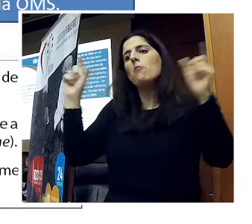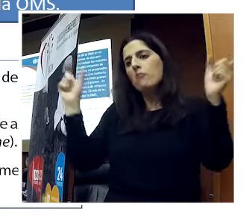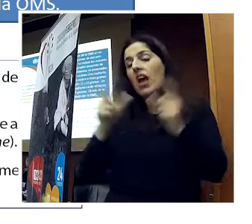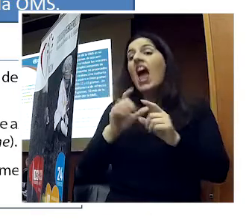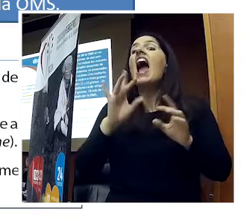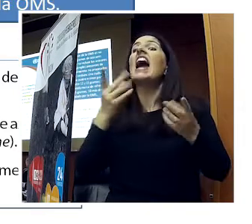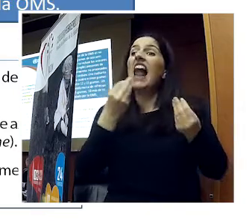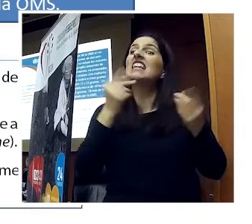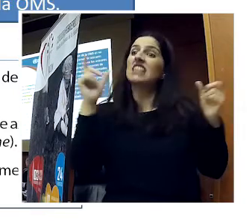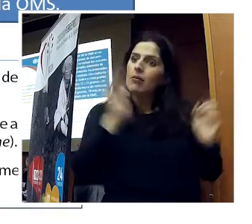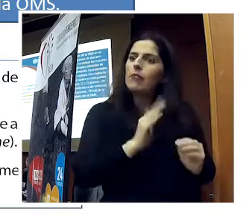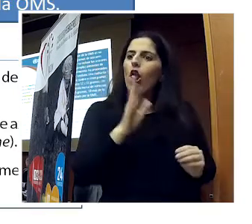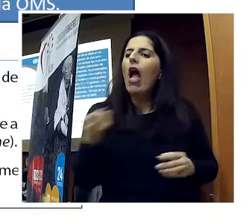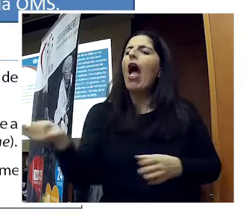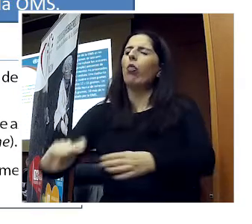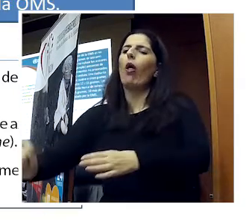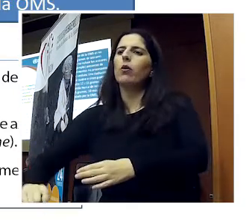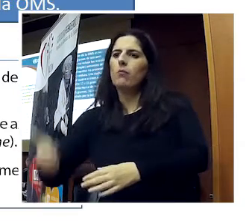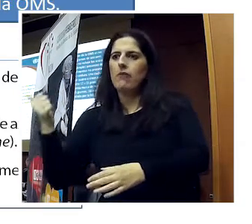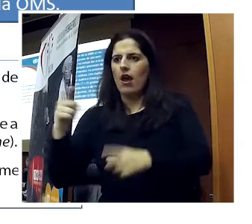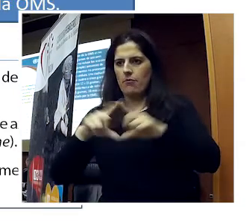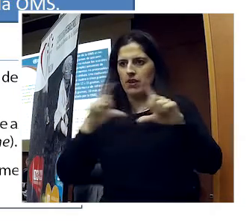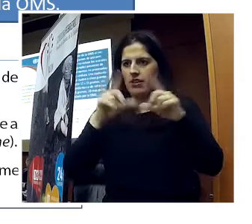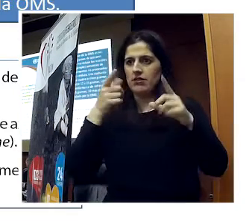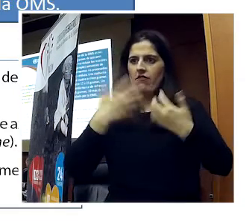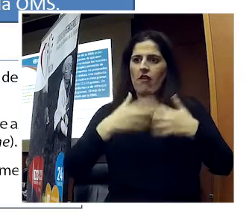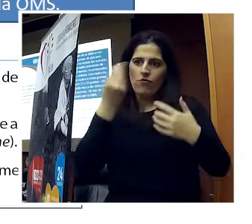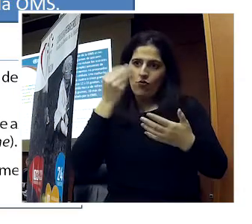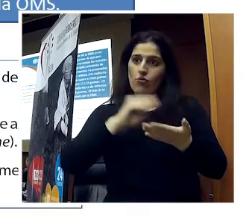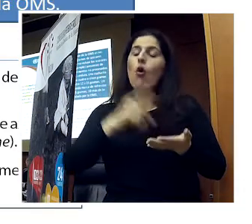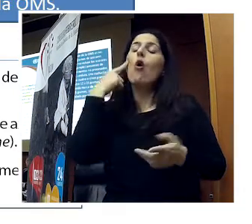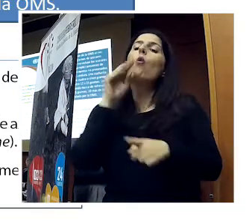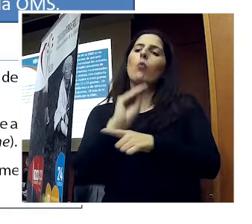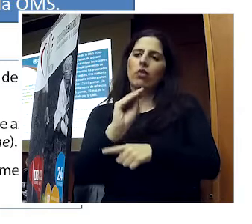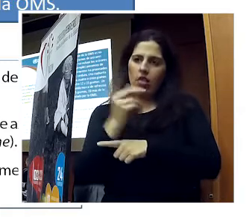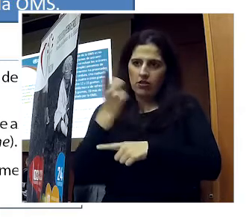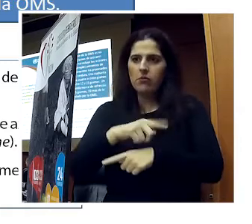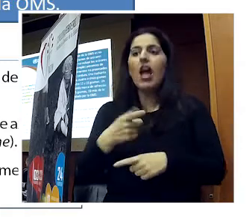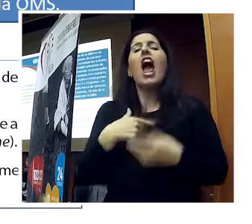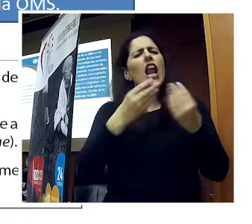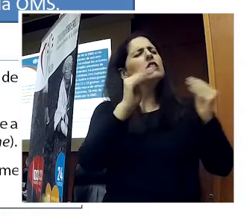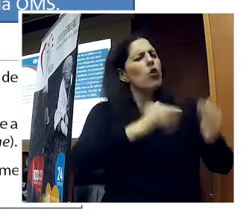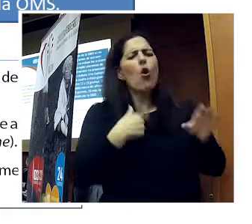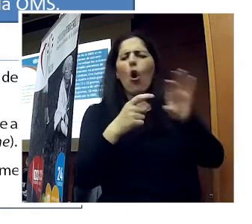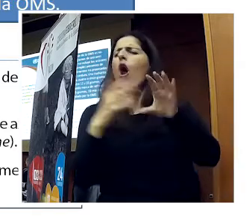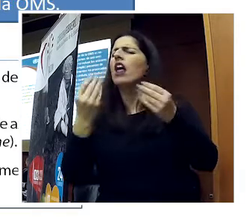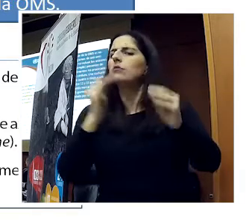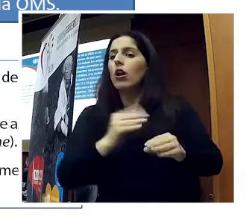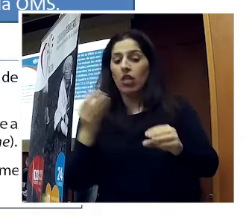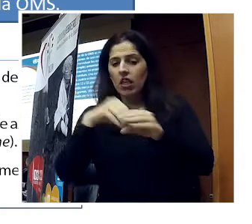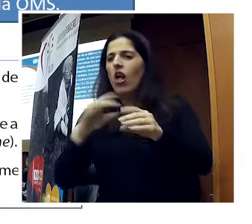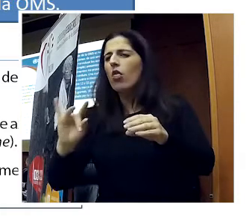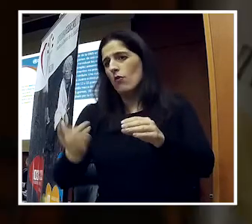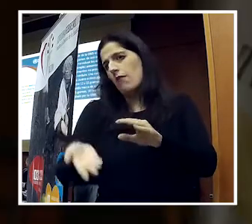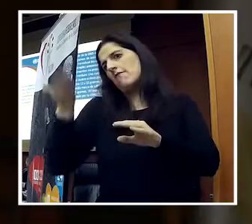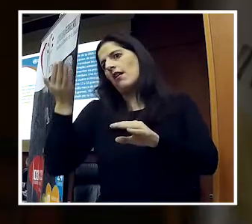pero probablemente a expensas de que muchas veces aumentan el número de cantidad de azúcar que contienen muchos de los alimentos. Es algo muy nocivo para